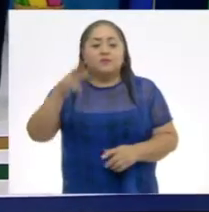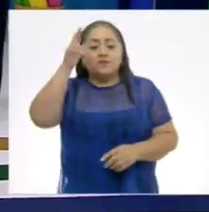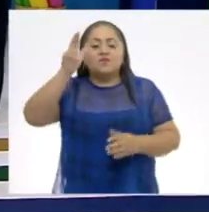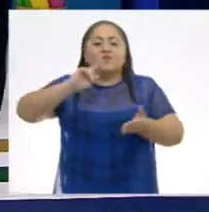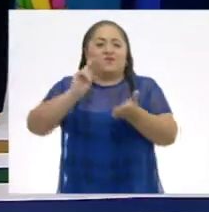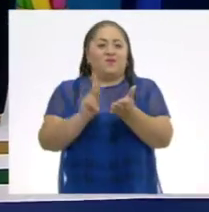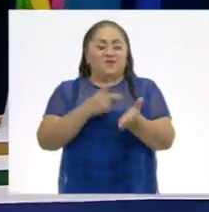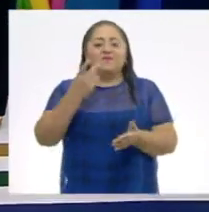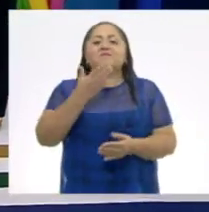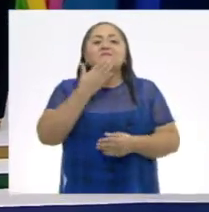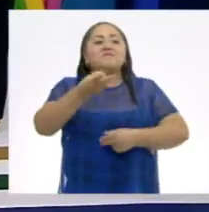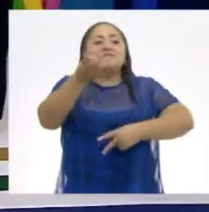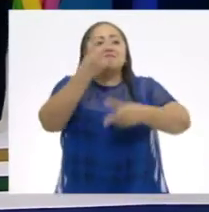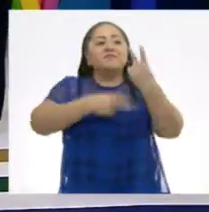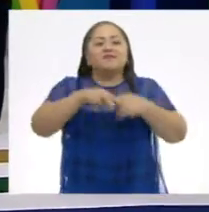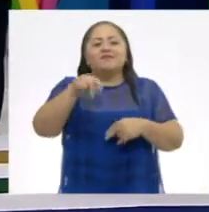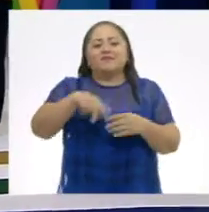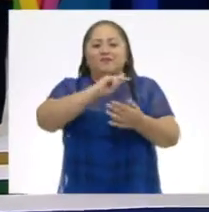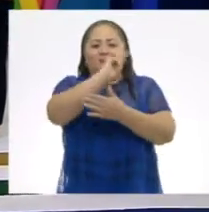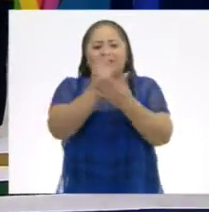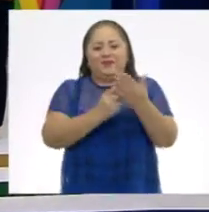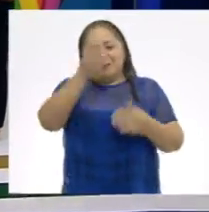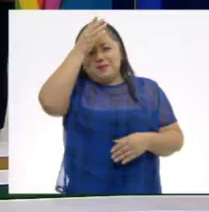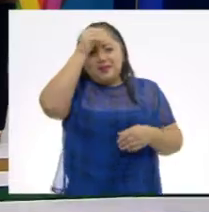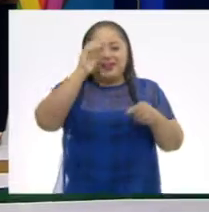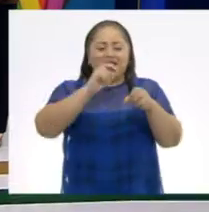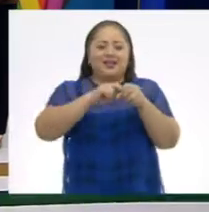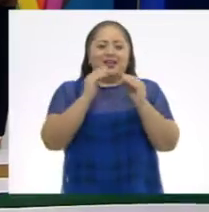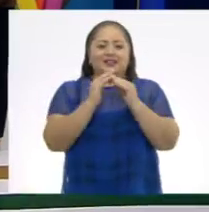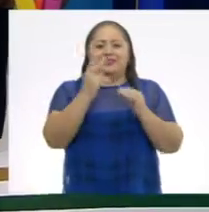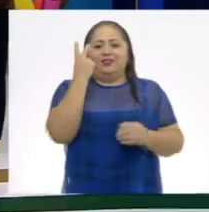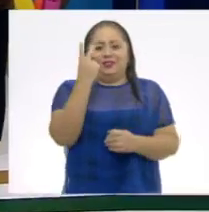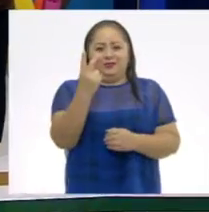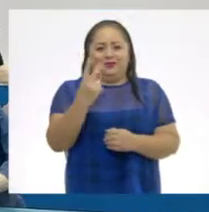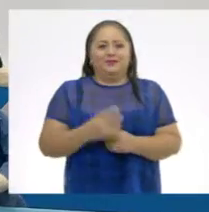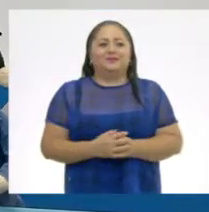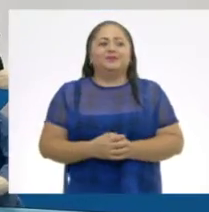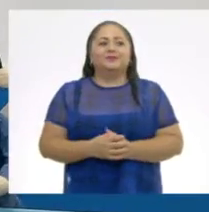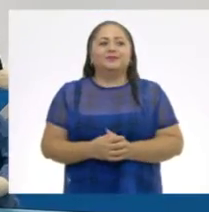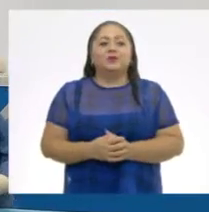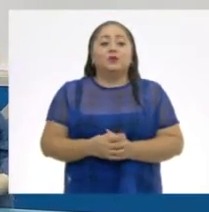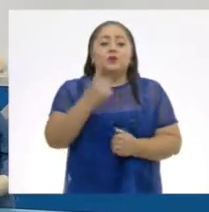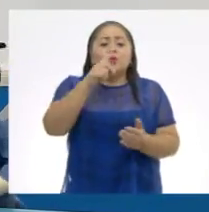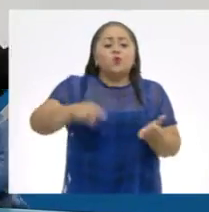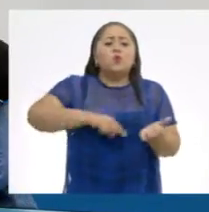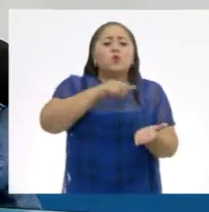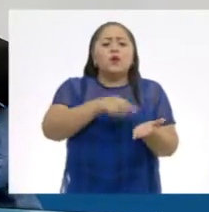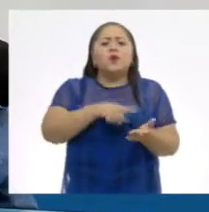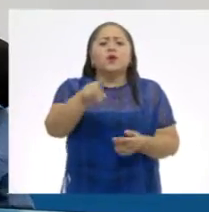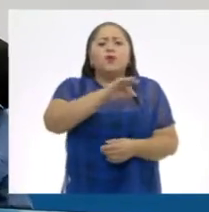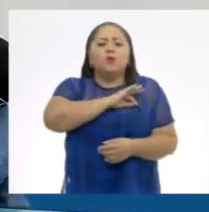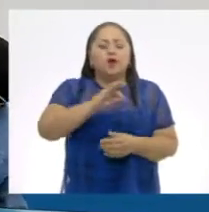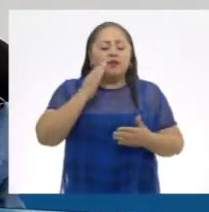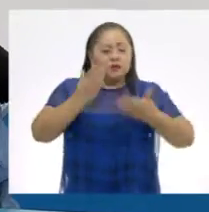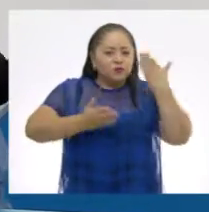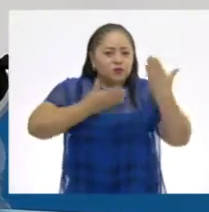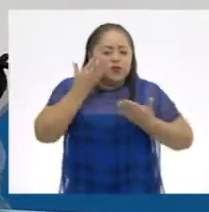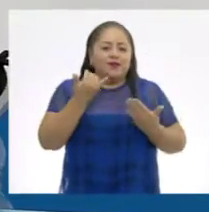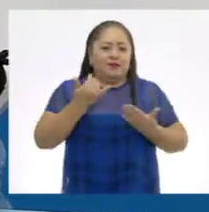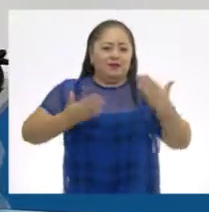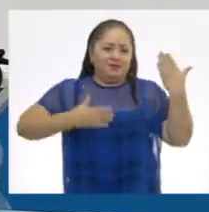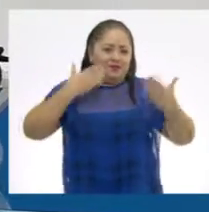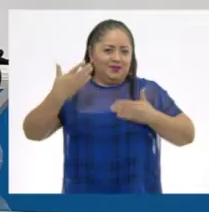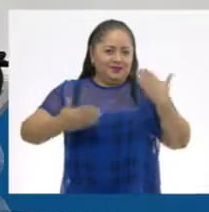Hola de nuevo, amigos, les damos la bienvenida a su programa Aprende en Casa 2. Un espacio en el que vamos a poder estudiar y